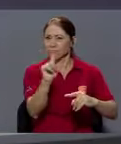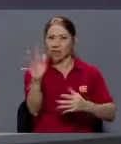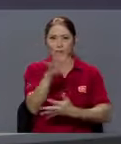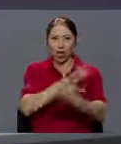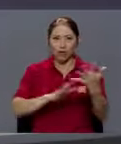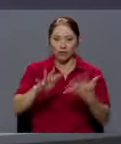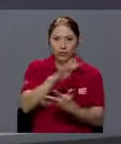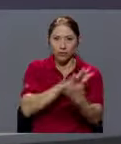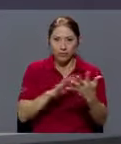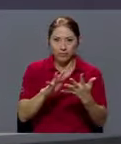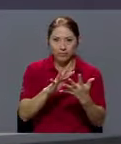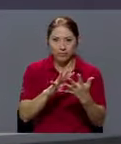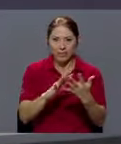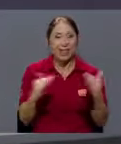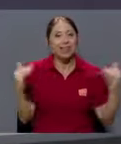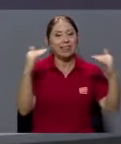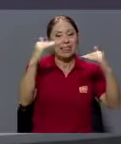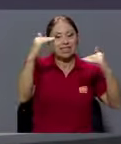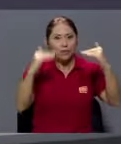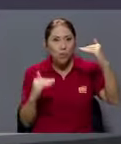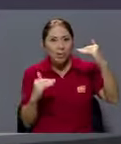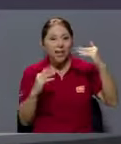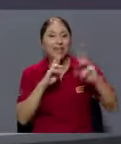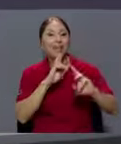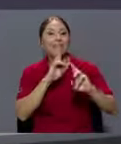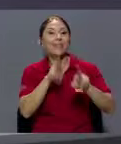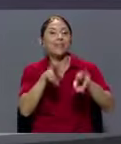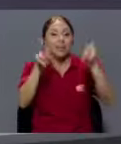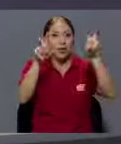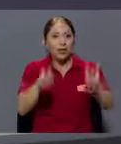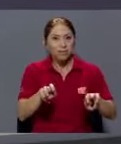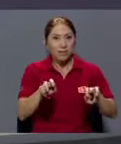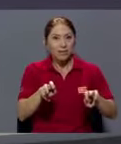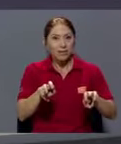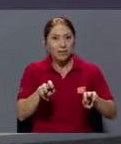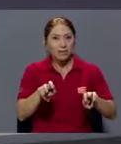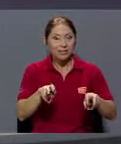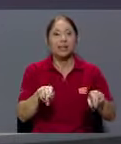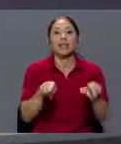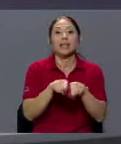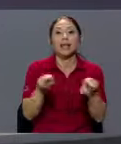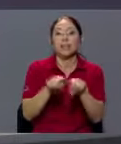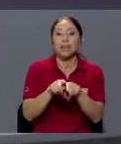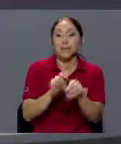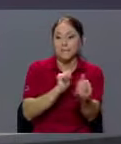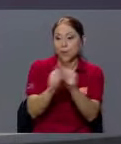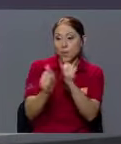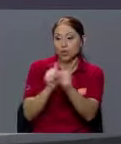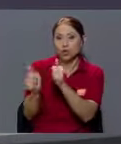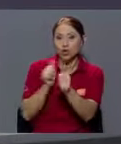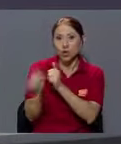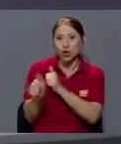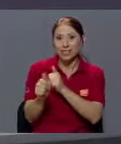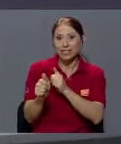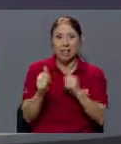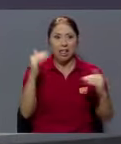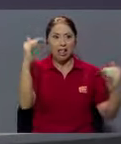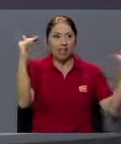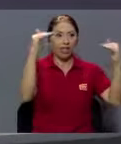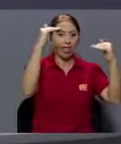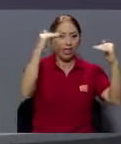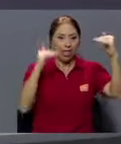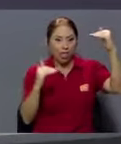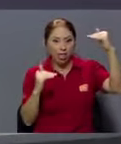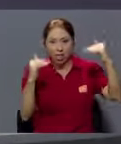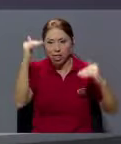La desigualdad en el rendimiento que arrojan las pruebas y las promociones son un